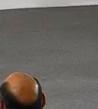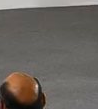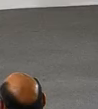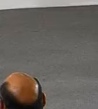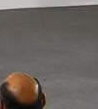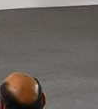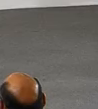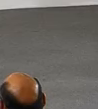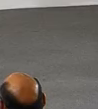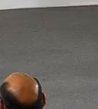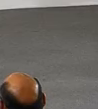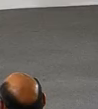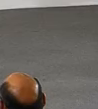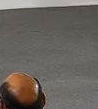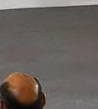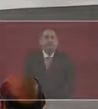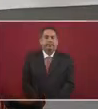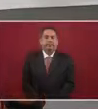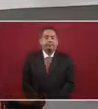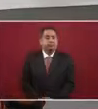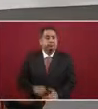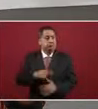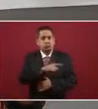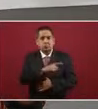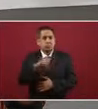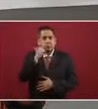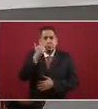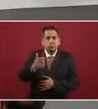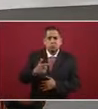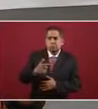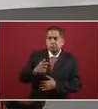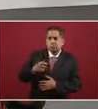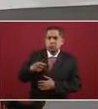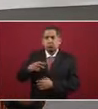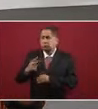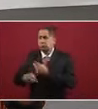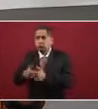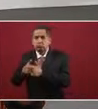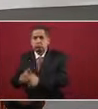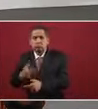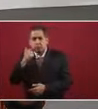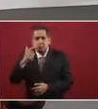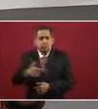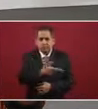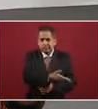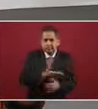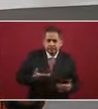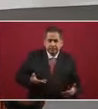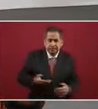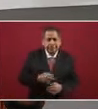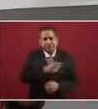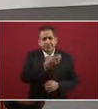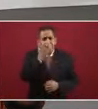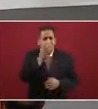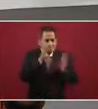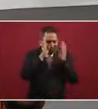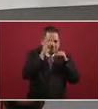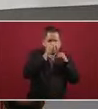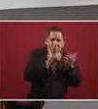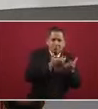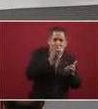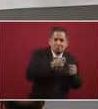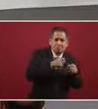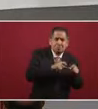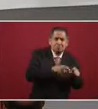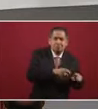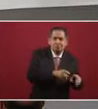Para impedir que avancemos. Esto también tiene que ver con el conservadurismo.